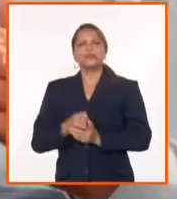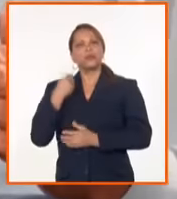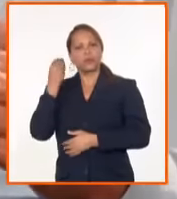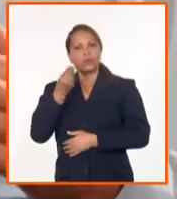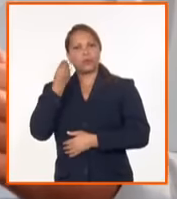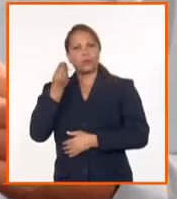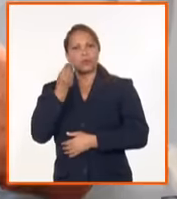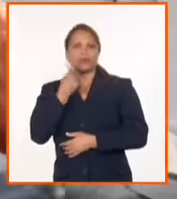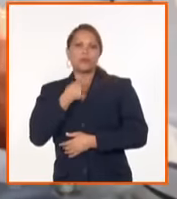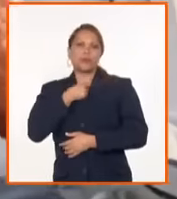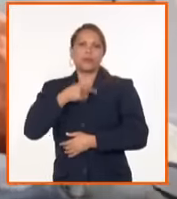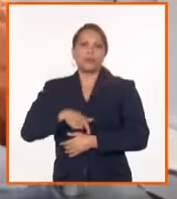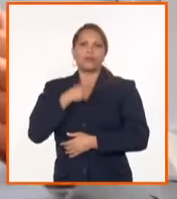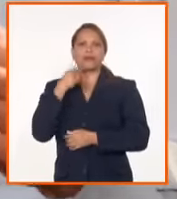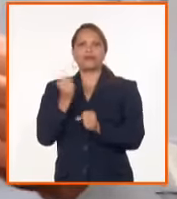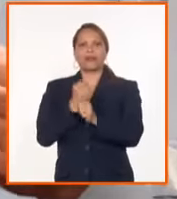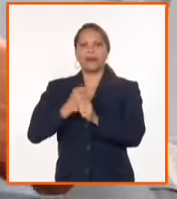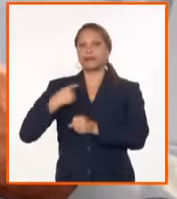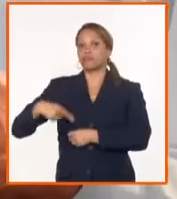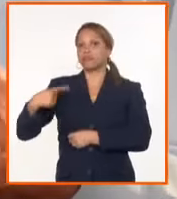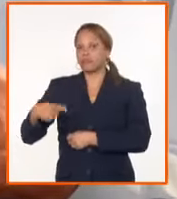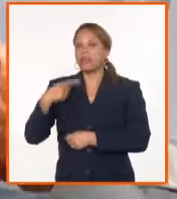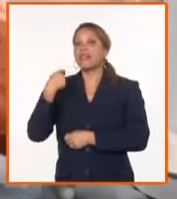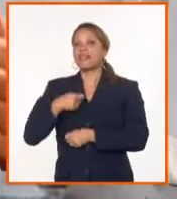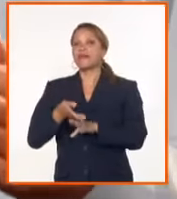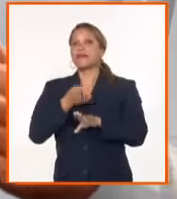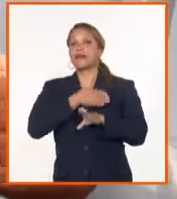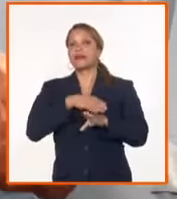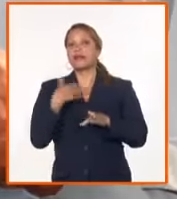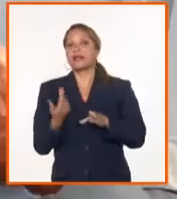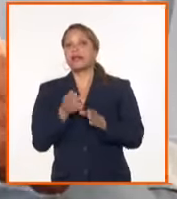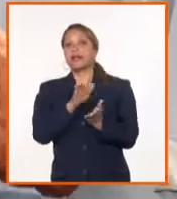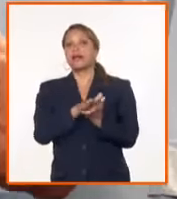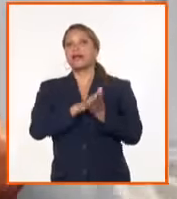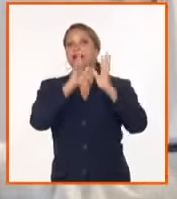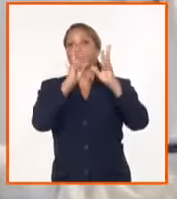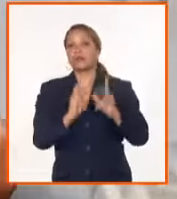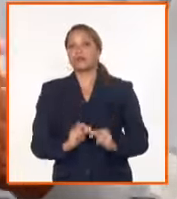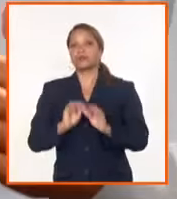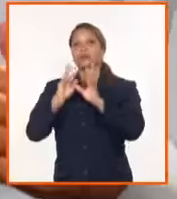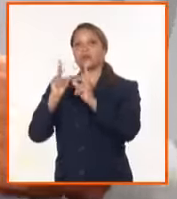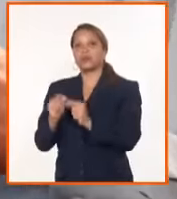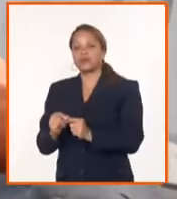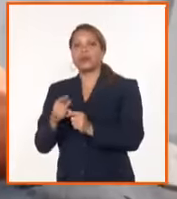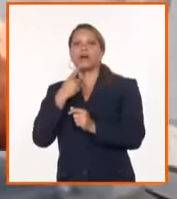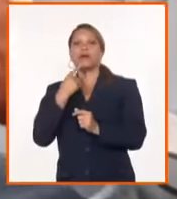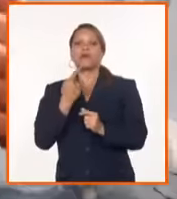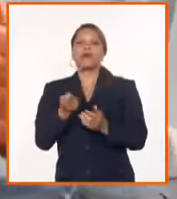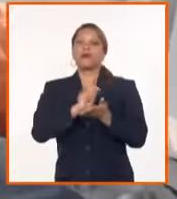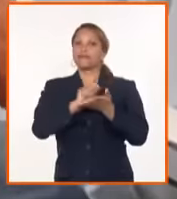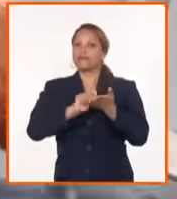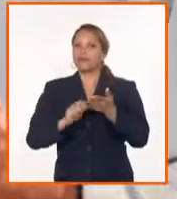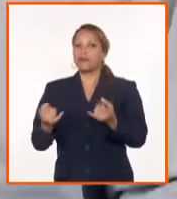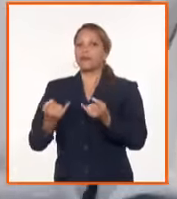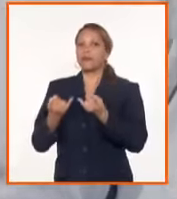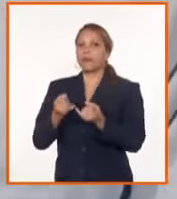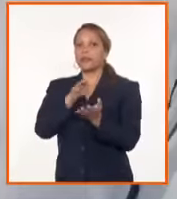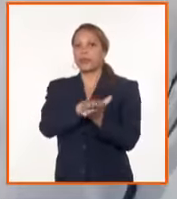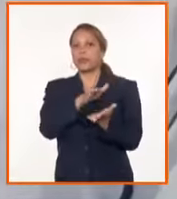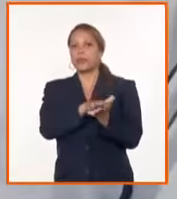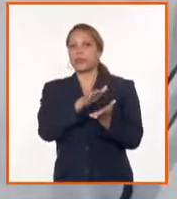tan sistemático tiene que acumular resultados y tiene que acumular valores